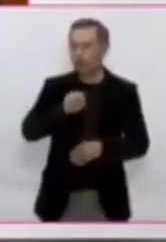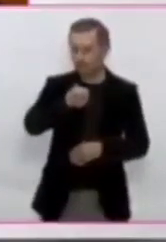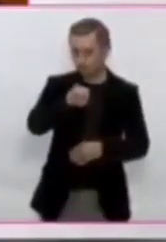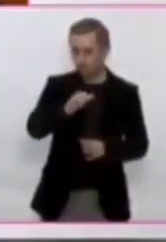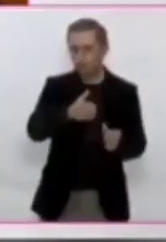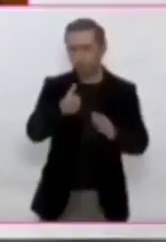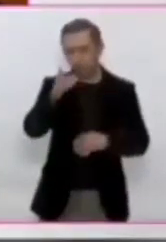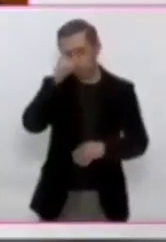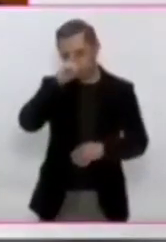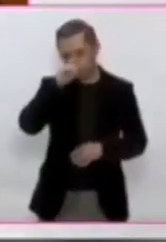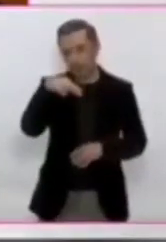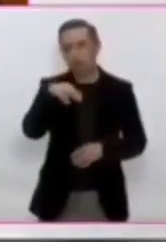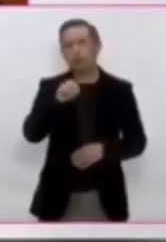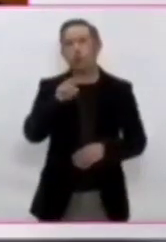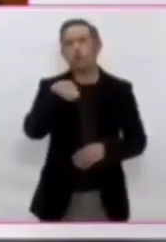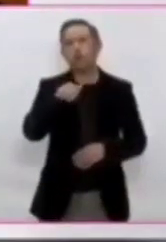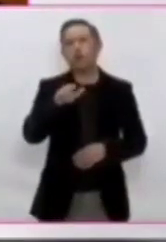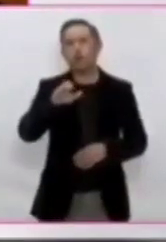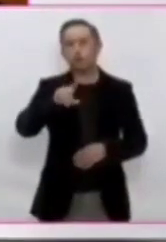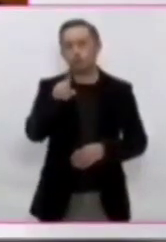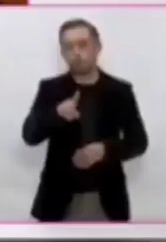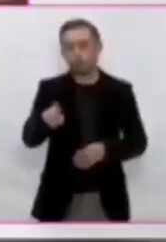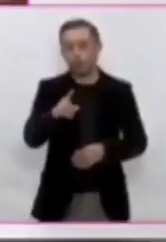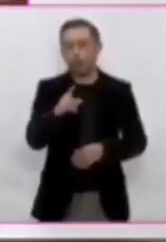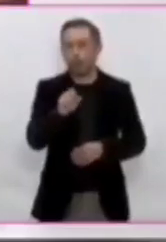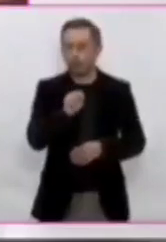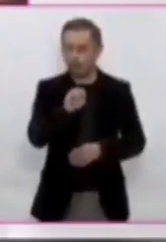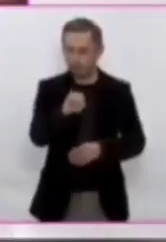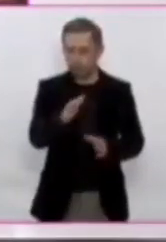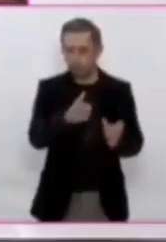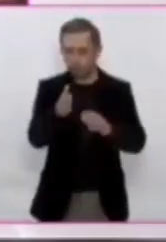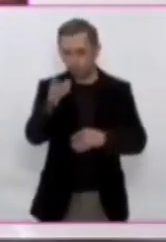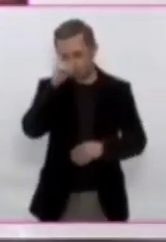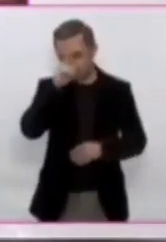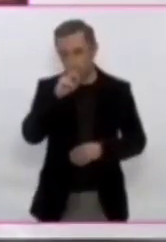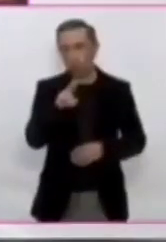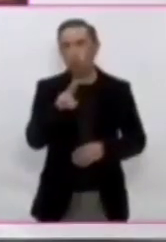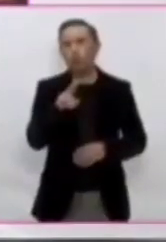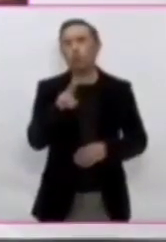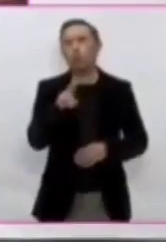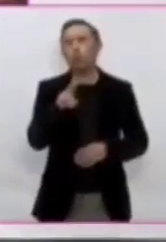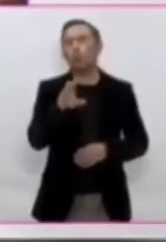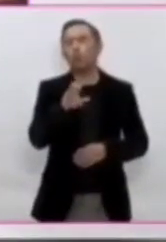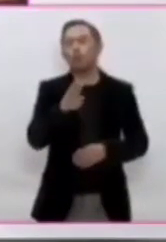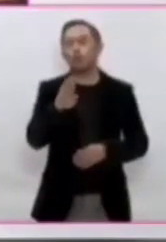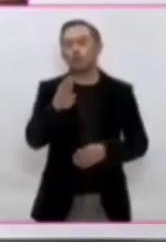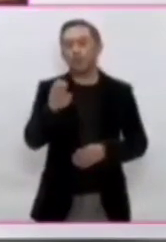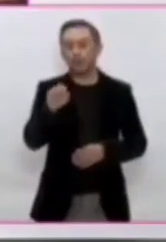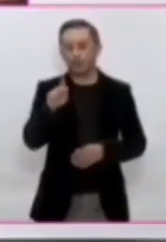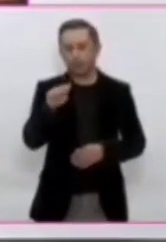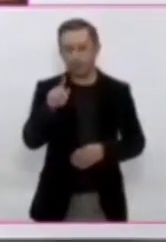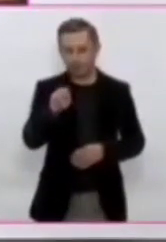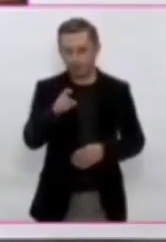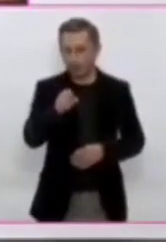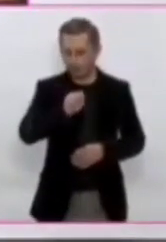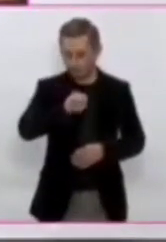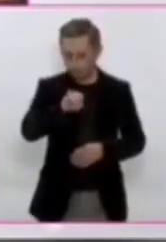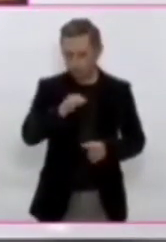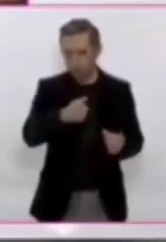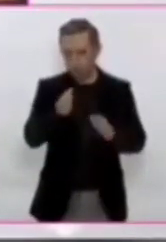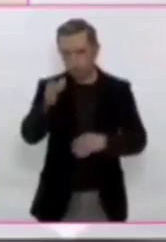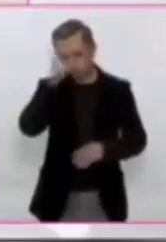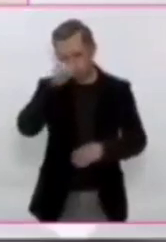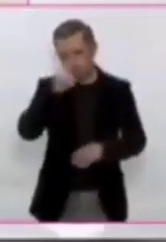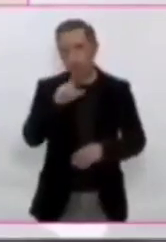Consejera Norma de la Cruz. A favor. Consejero Uquiba Espadas. A favor. Consejera